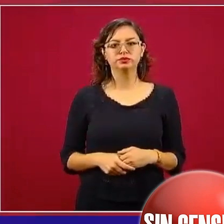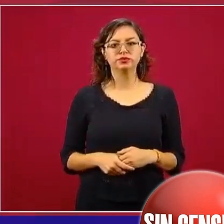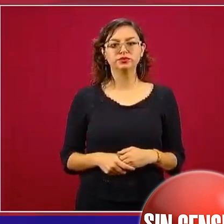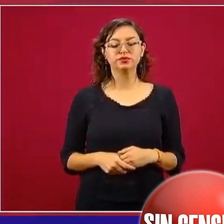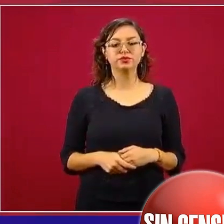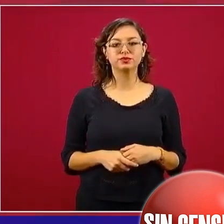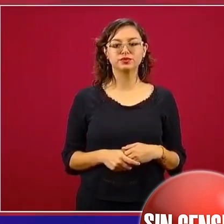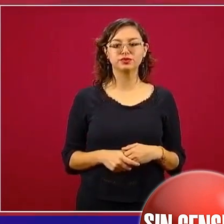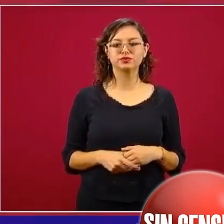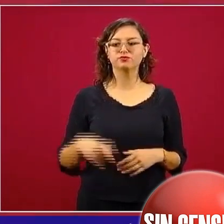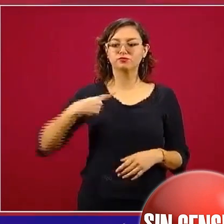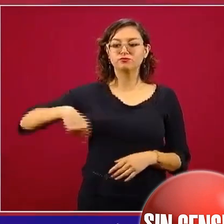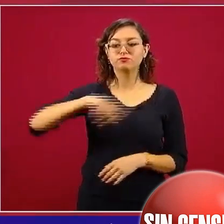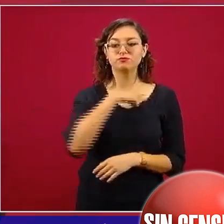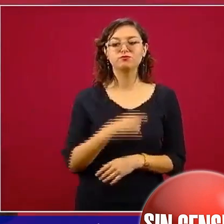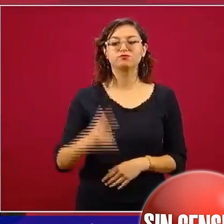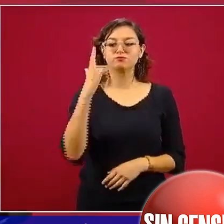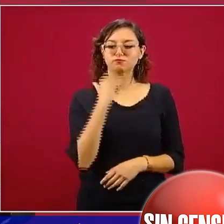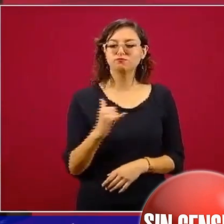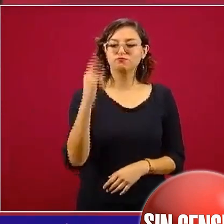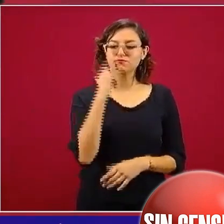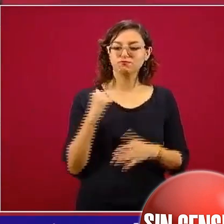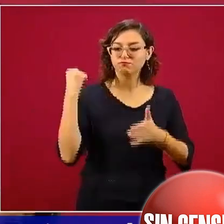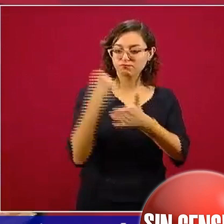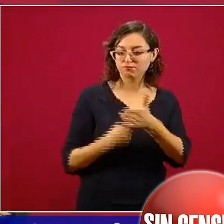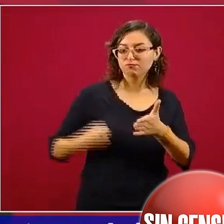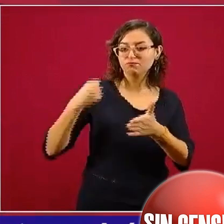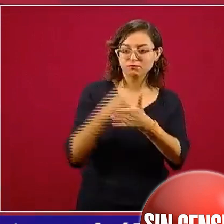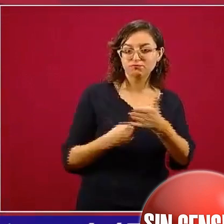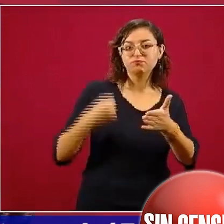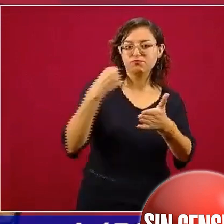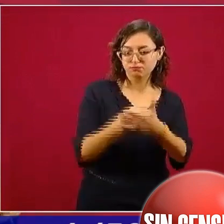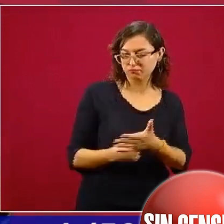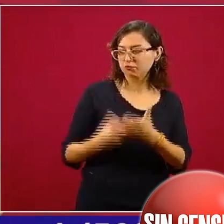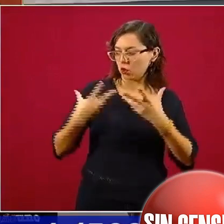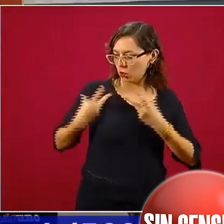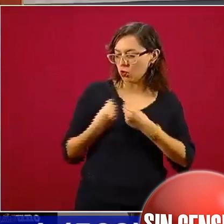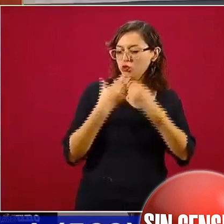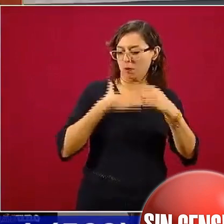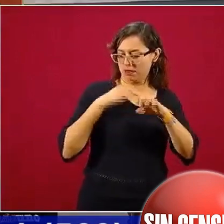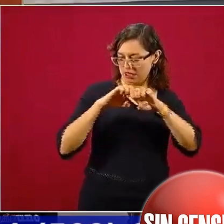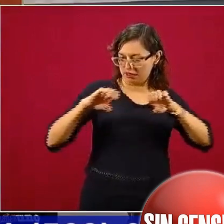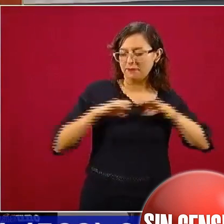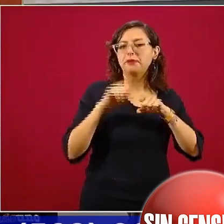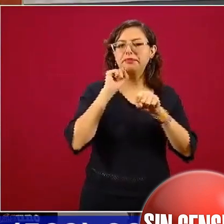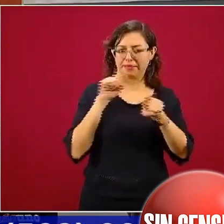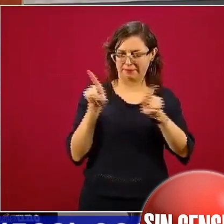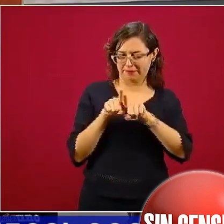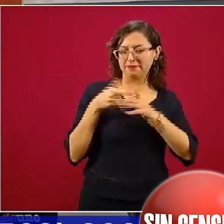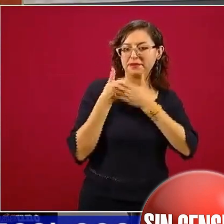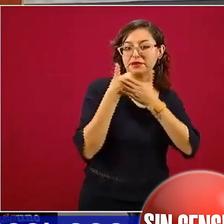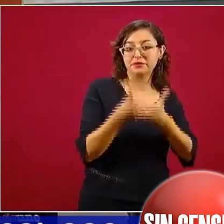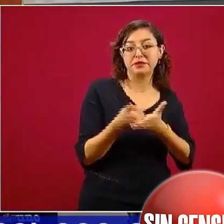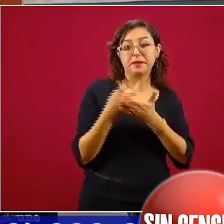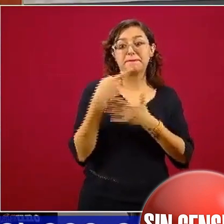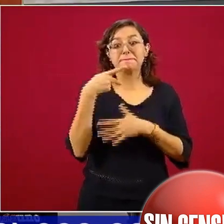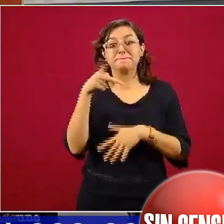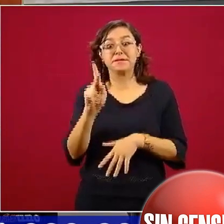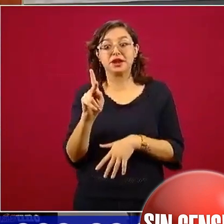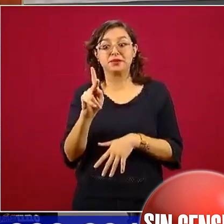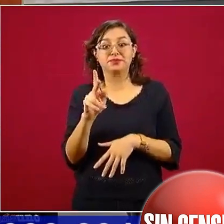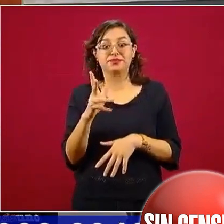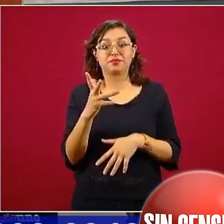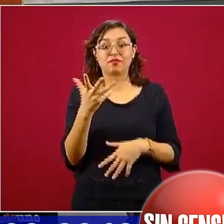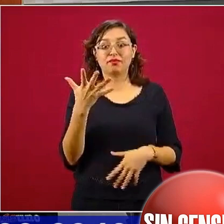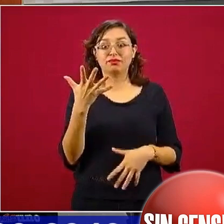hemos luchado. Pero en momentos difíciles son pocos los de